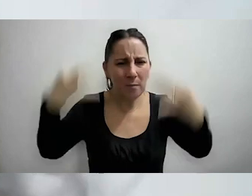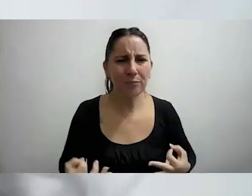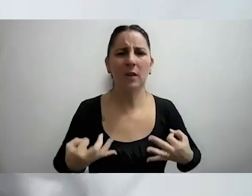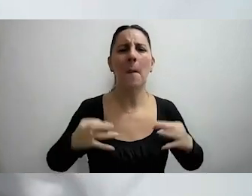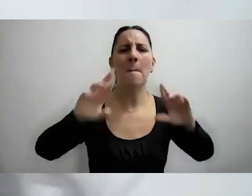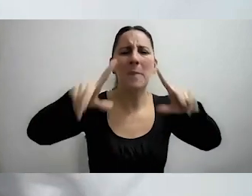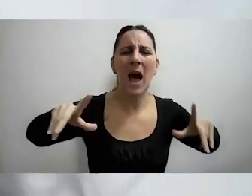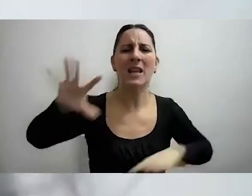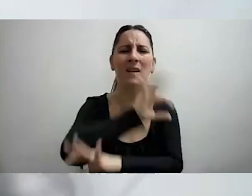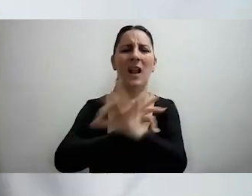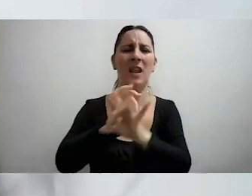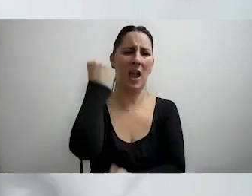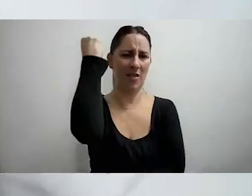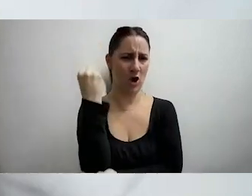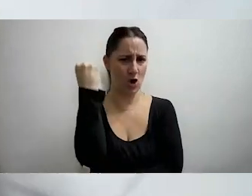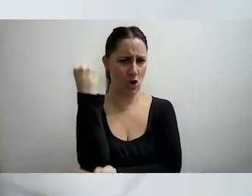imperiosa.